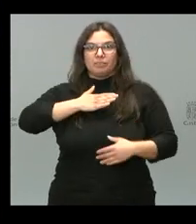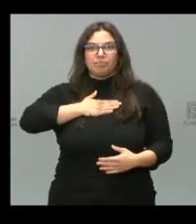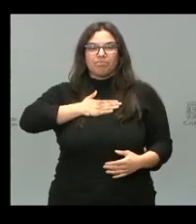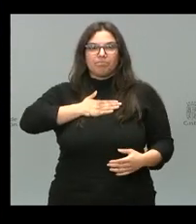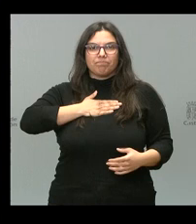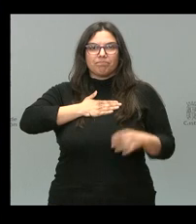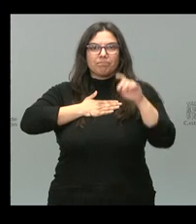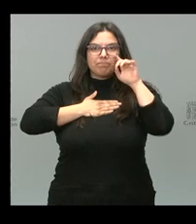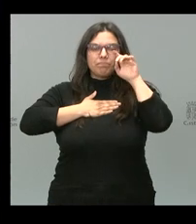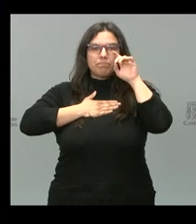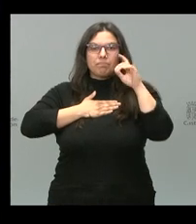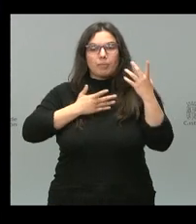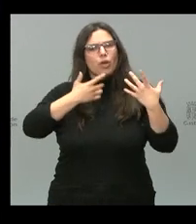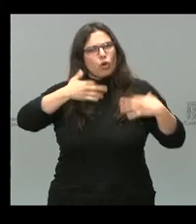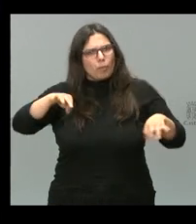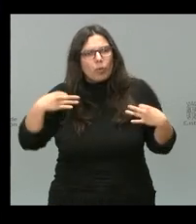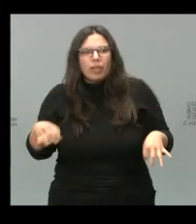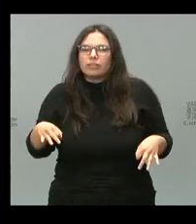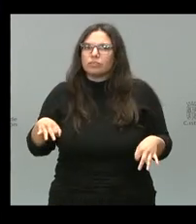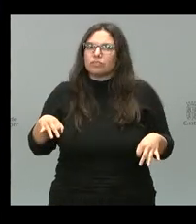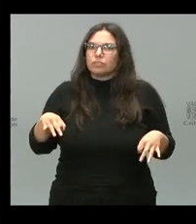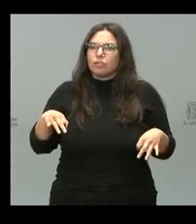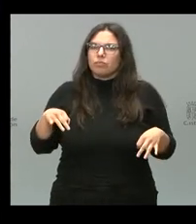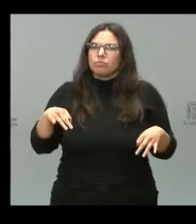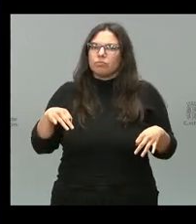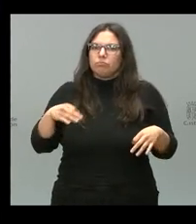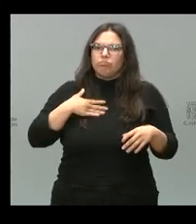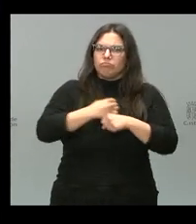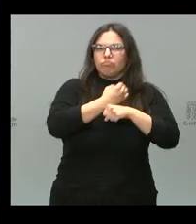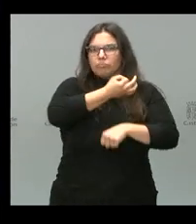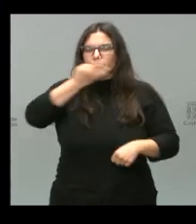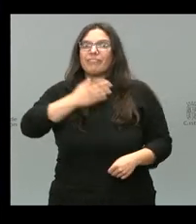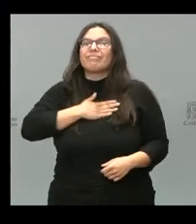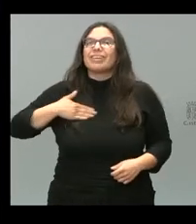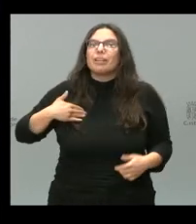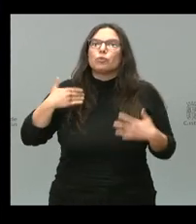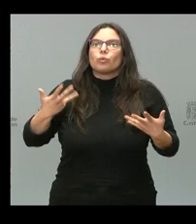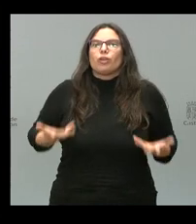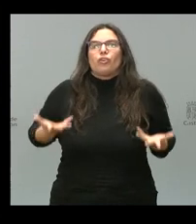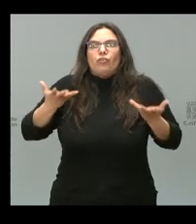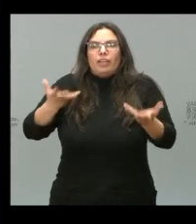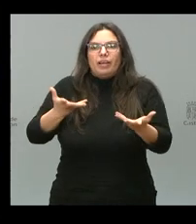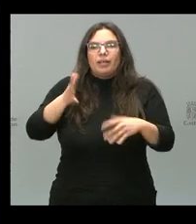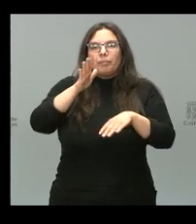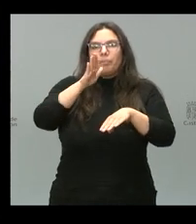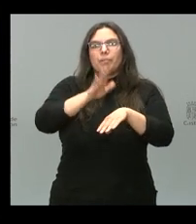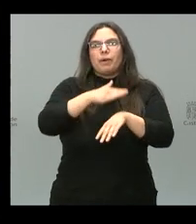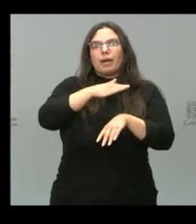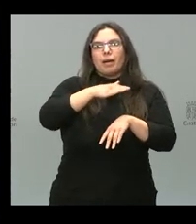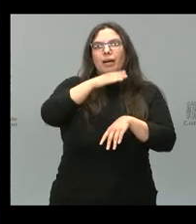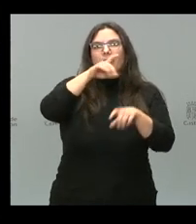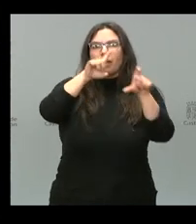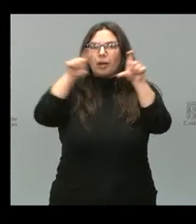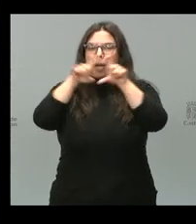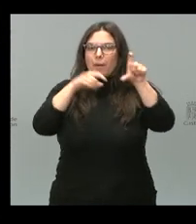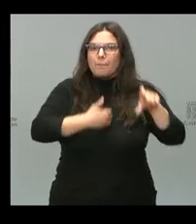esa molestia de esa humildad pero desde esa eficacia pues lo que queremos es servir aquí nos debemos que es a nuestros